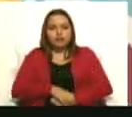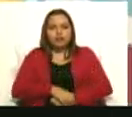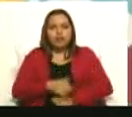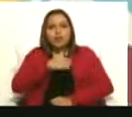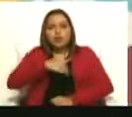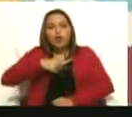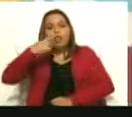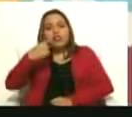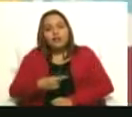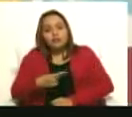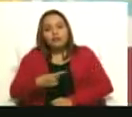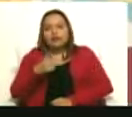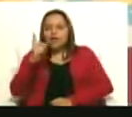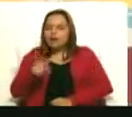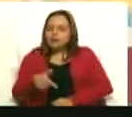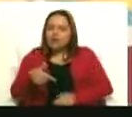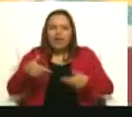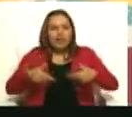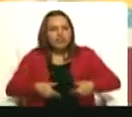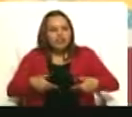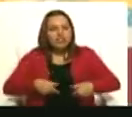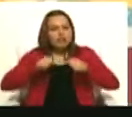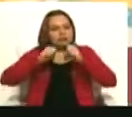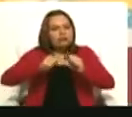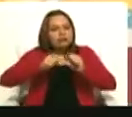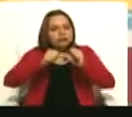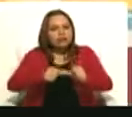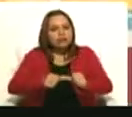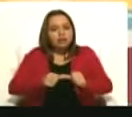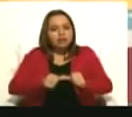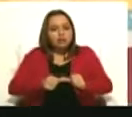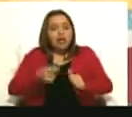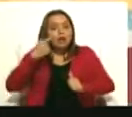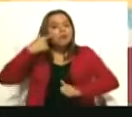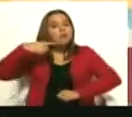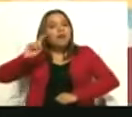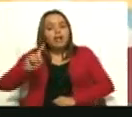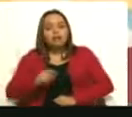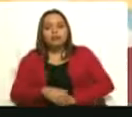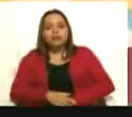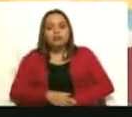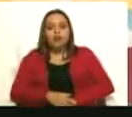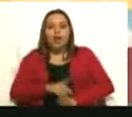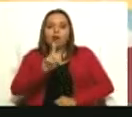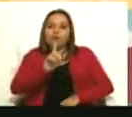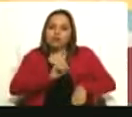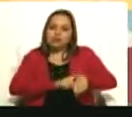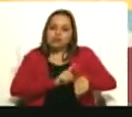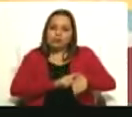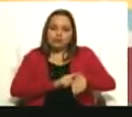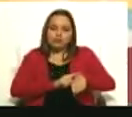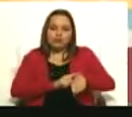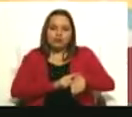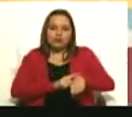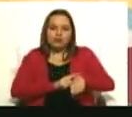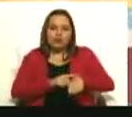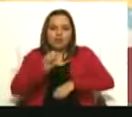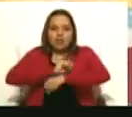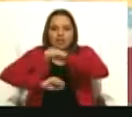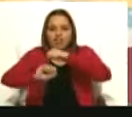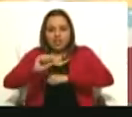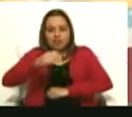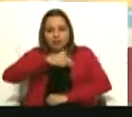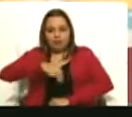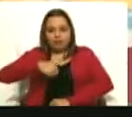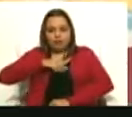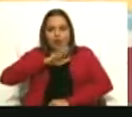nosotros tenemos que sacrificar por lo menos un tiempo para defender lo